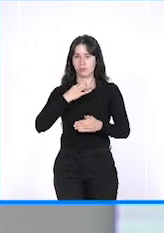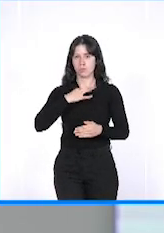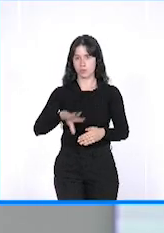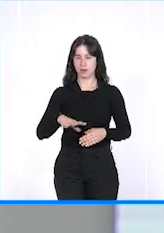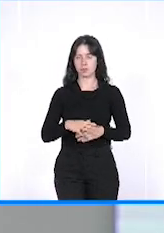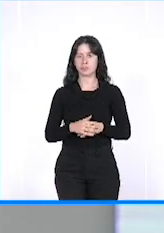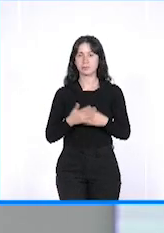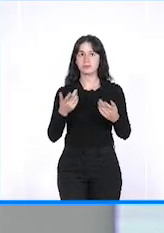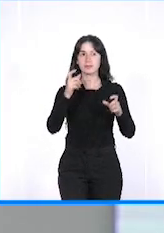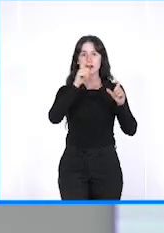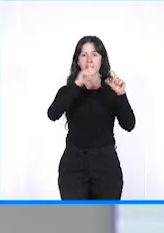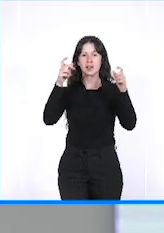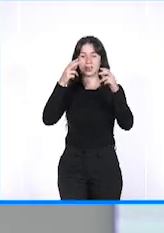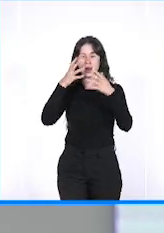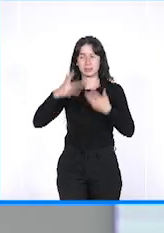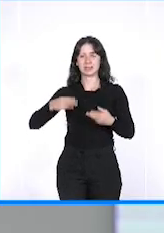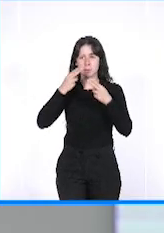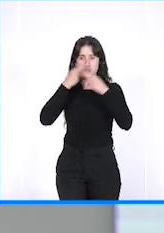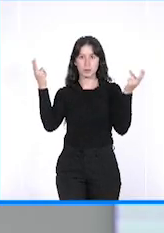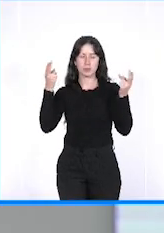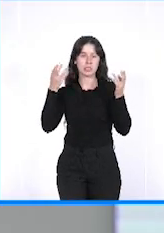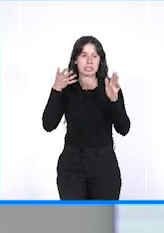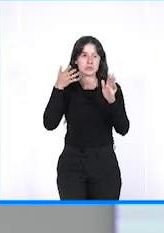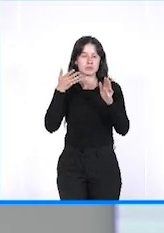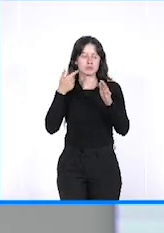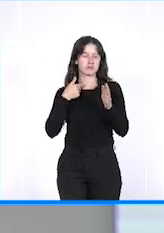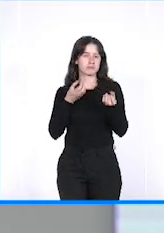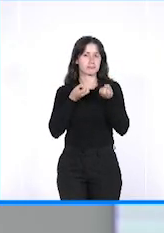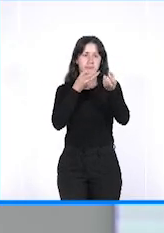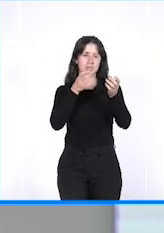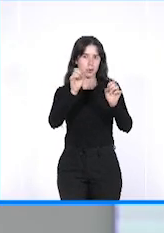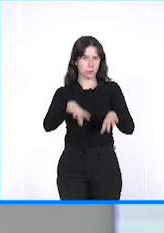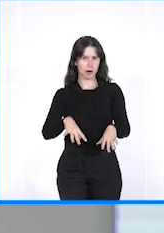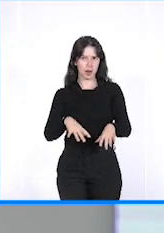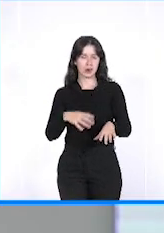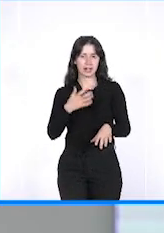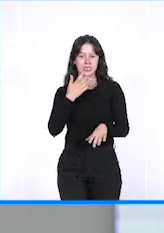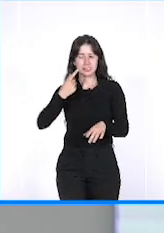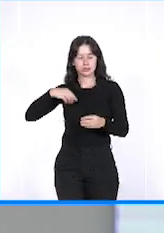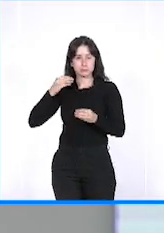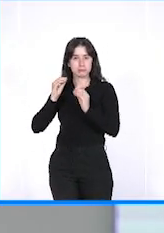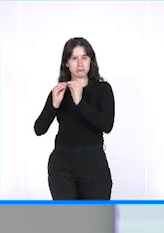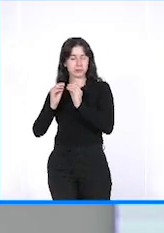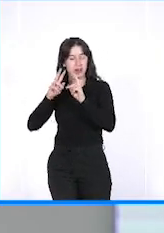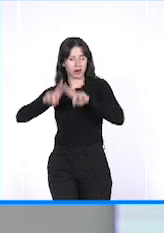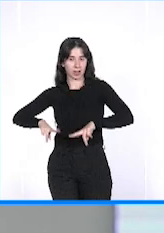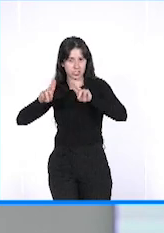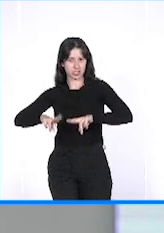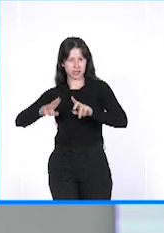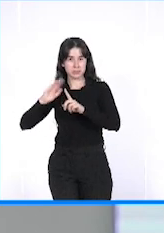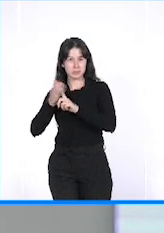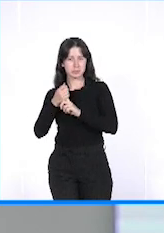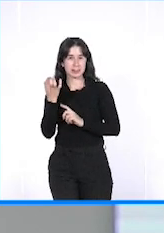para las administraciones públicas Pues un mensaje similar no eh Cuando hemos hecho esos análisis hemos identificado eh